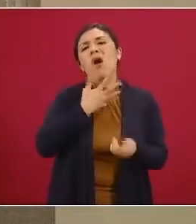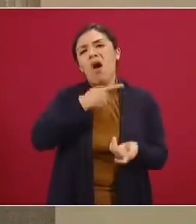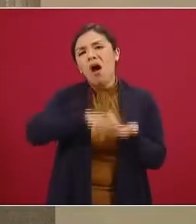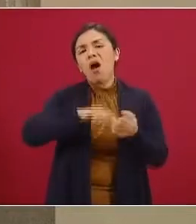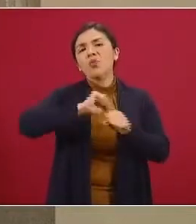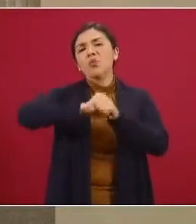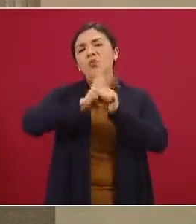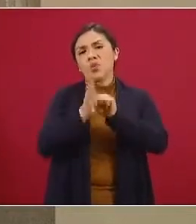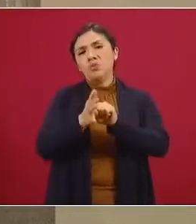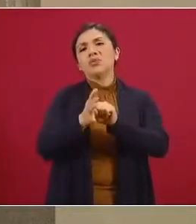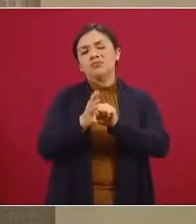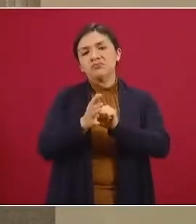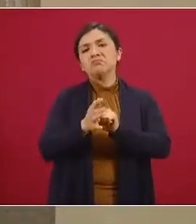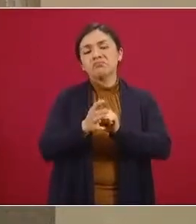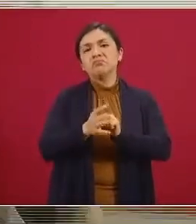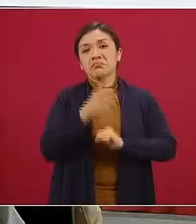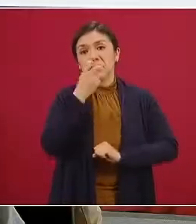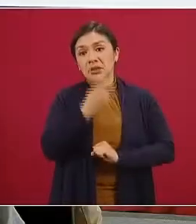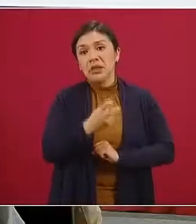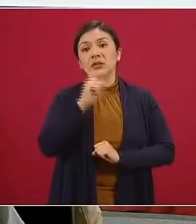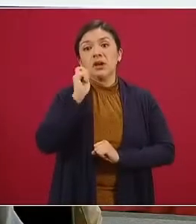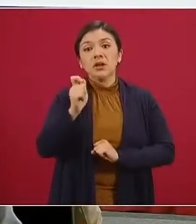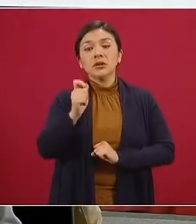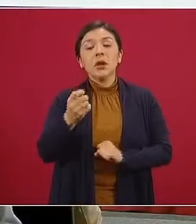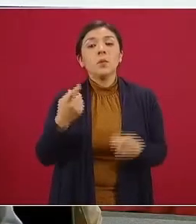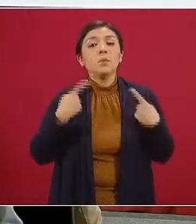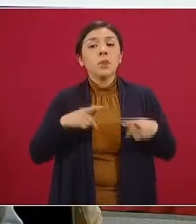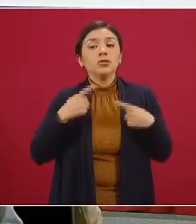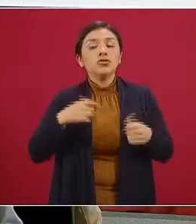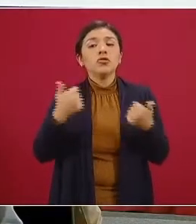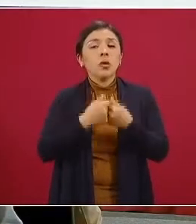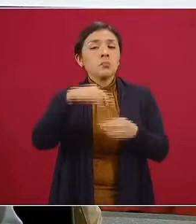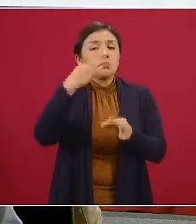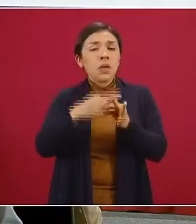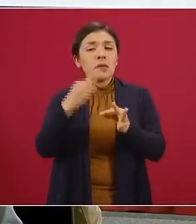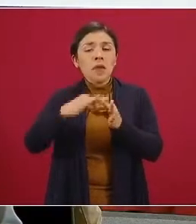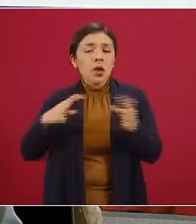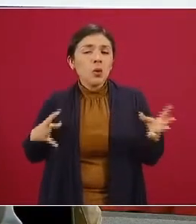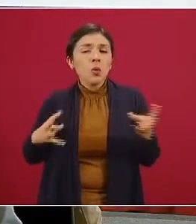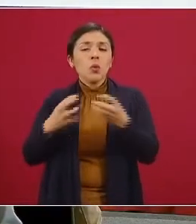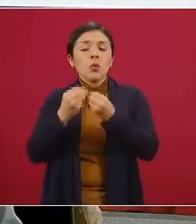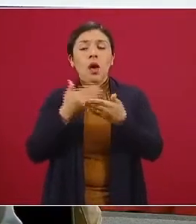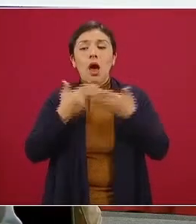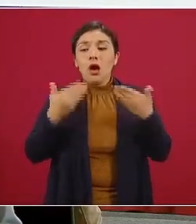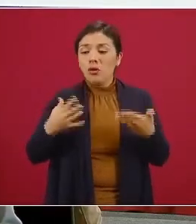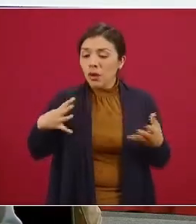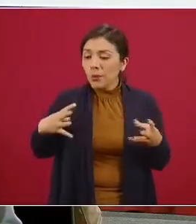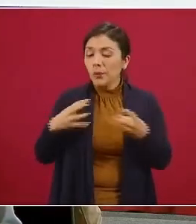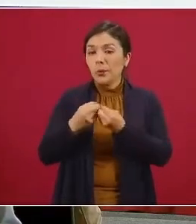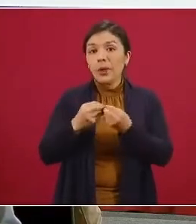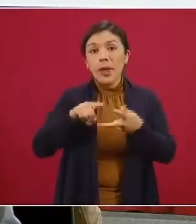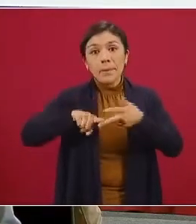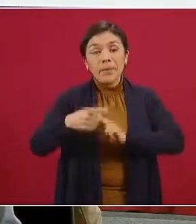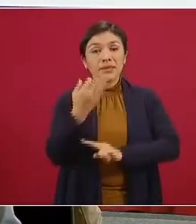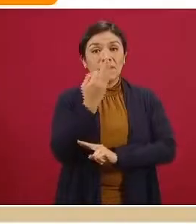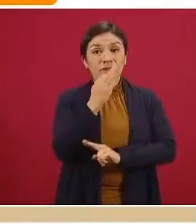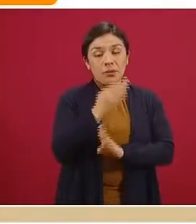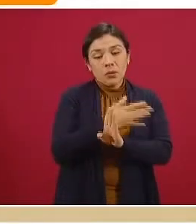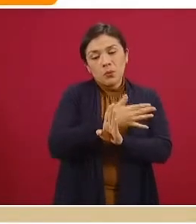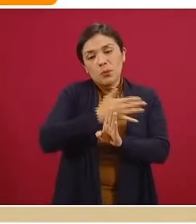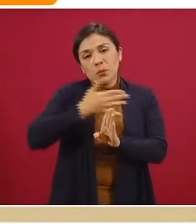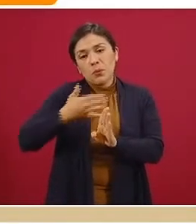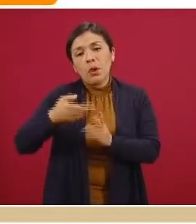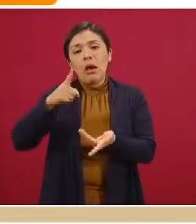positivo a SARS-CoV-2 y son los casos confirmados acumulados hasta el momento de COVID-19, que son